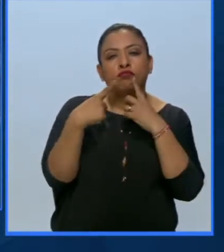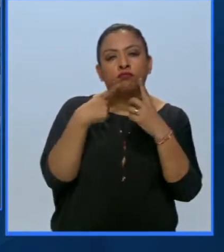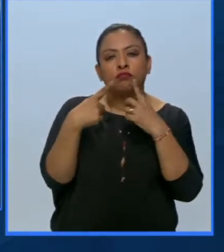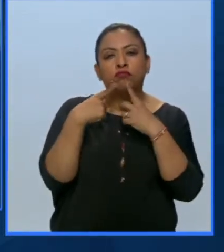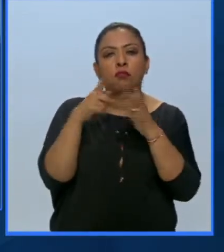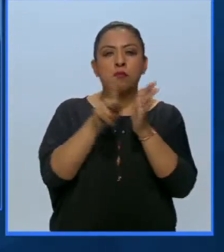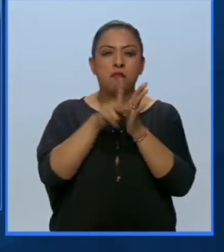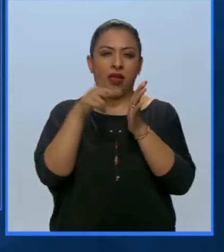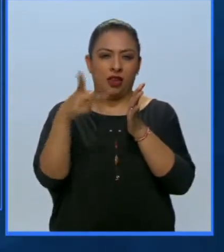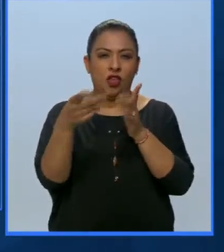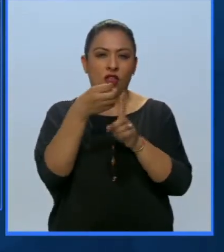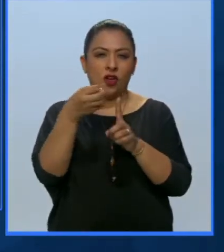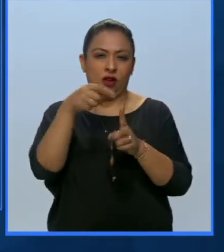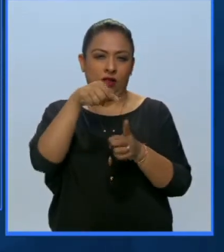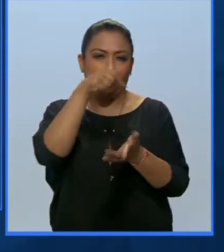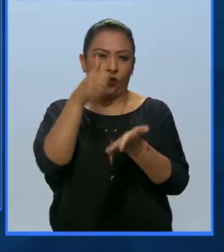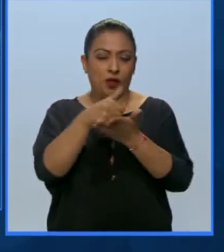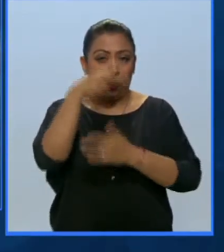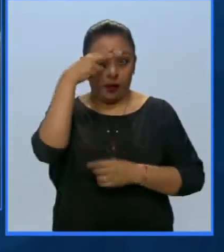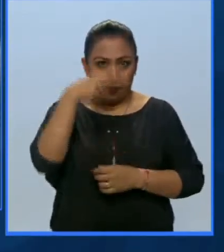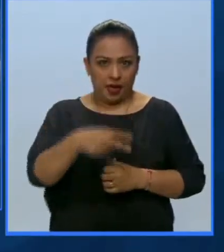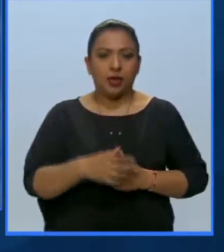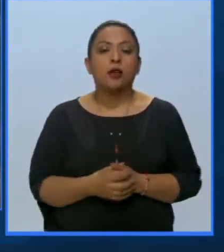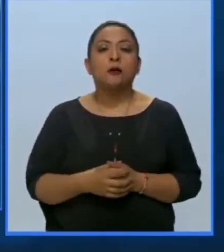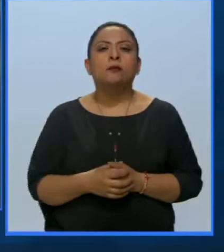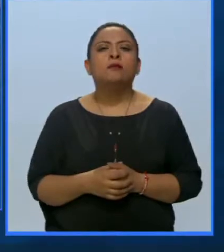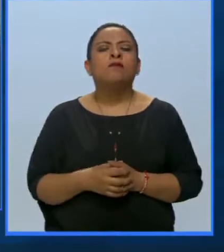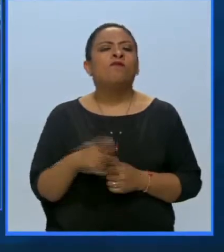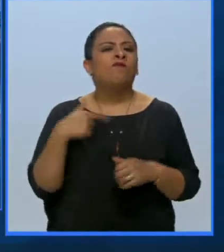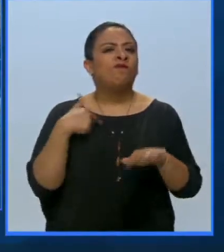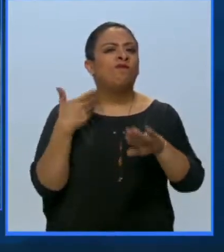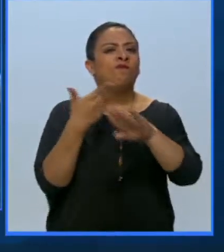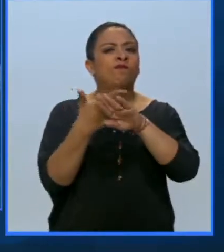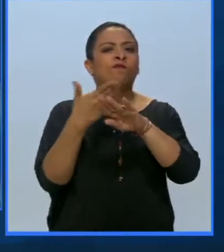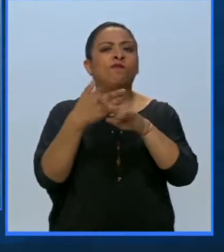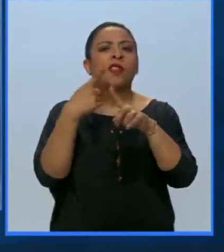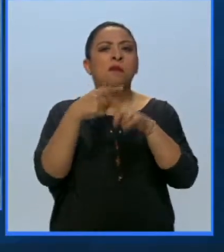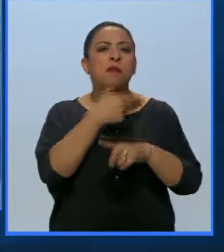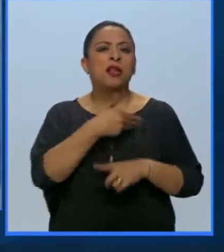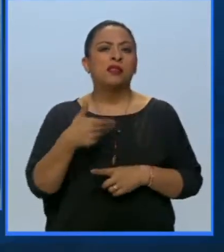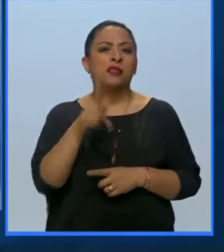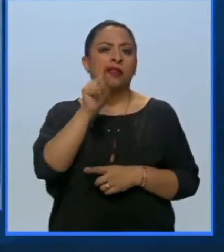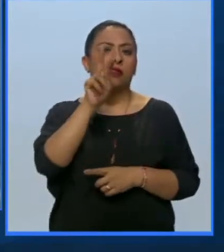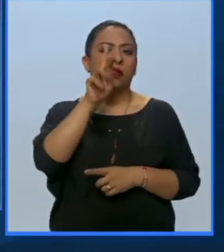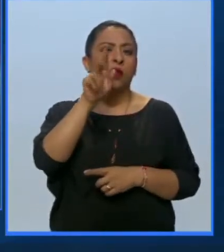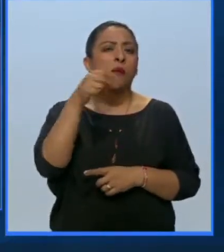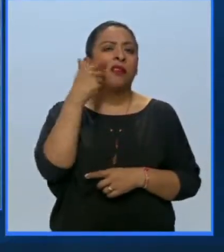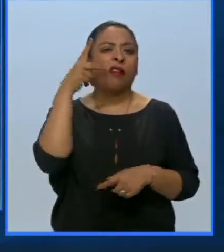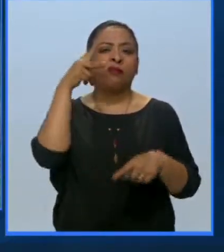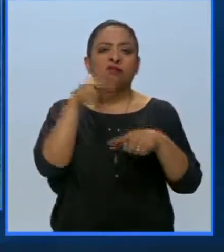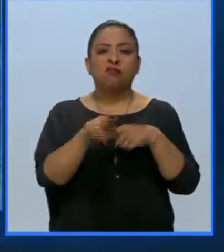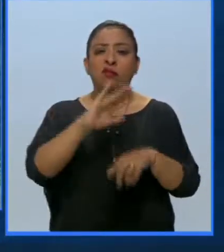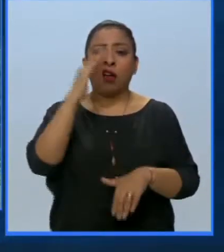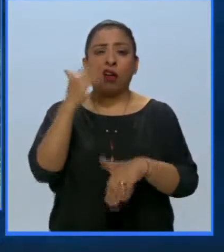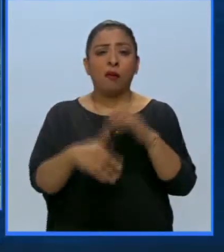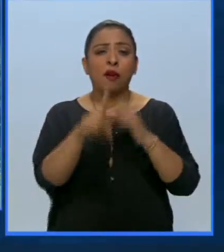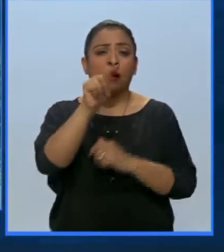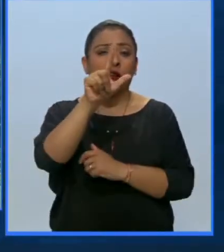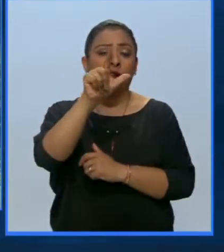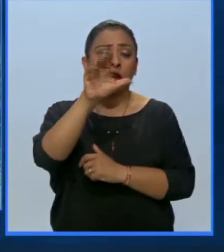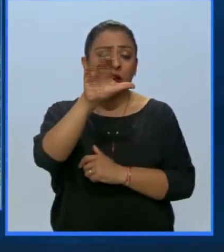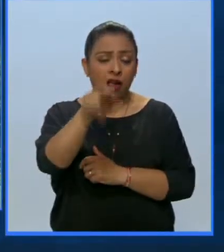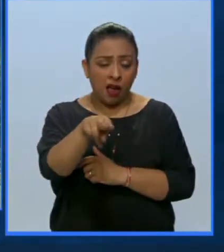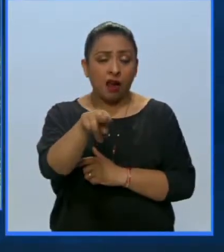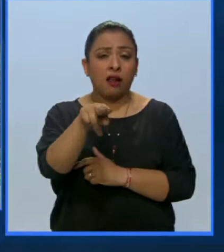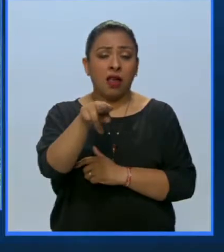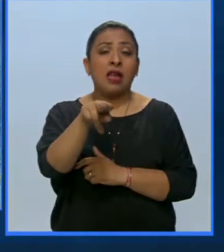el periódico organiza en la Ciudad de México. La amenaza de Donald Trump de terminar con el Tratado de Libre Comercio de América del